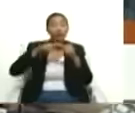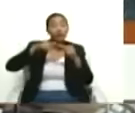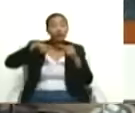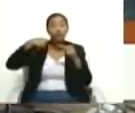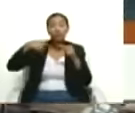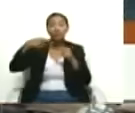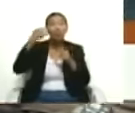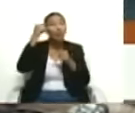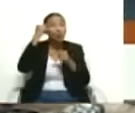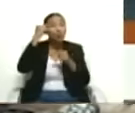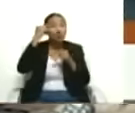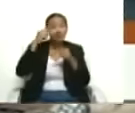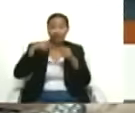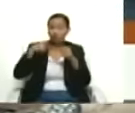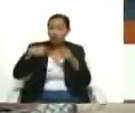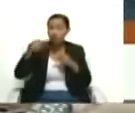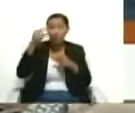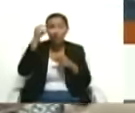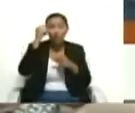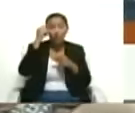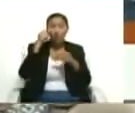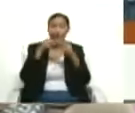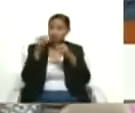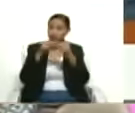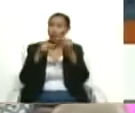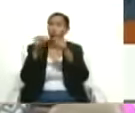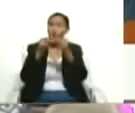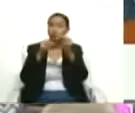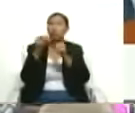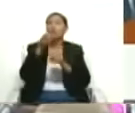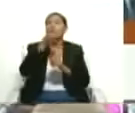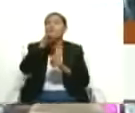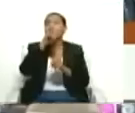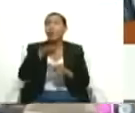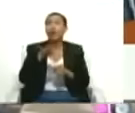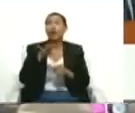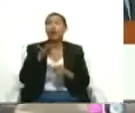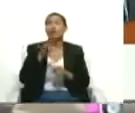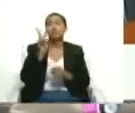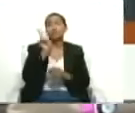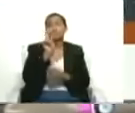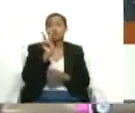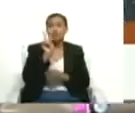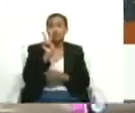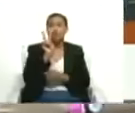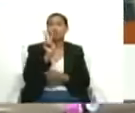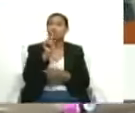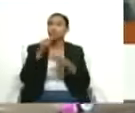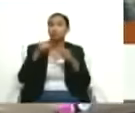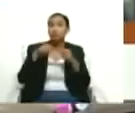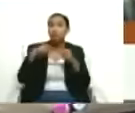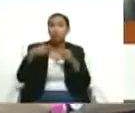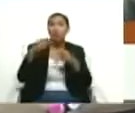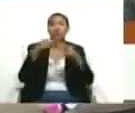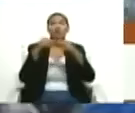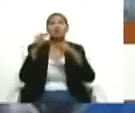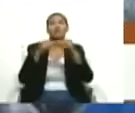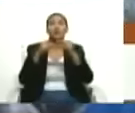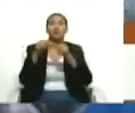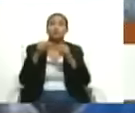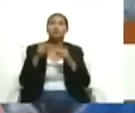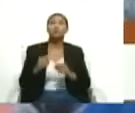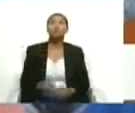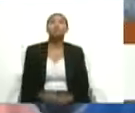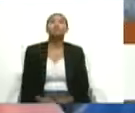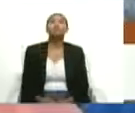es la batalla que damos permanentemente por la moral histórica de Venezuela, por la dignidad que significaron nuestros héroes,